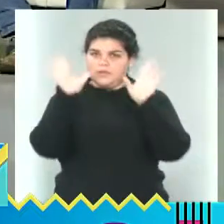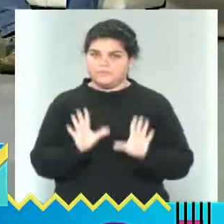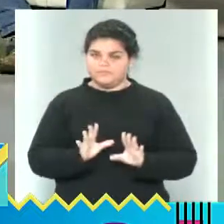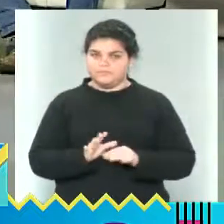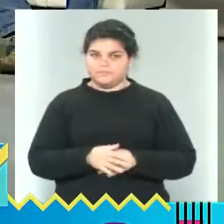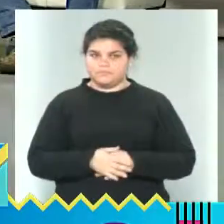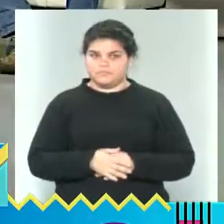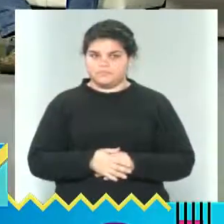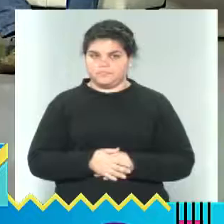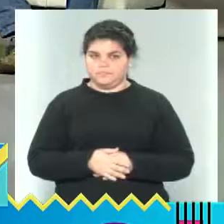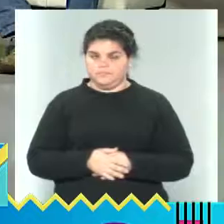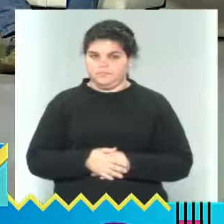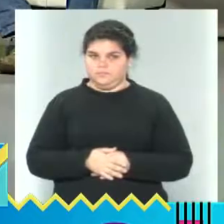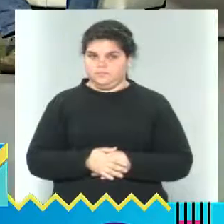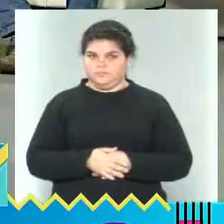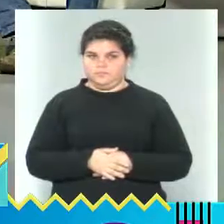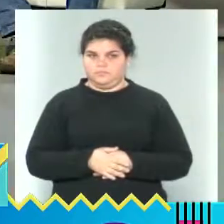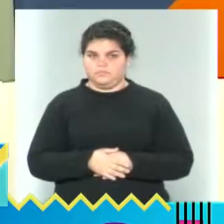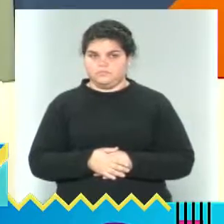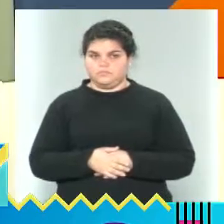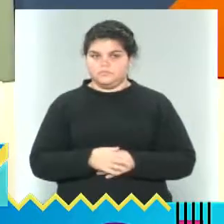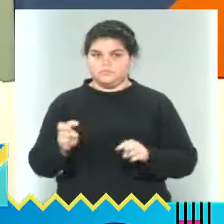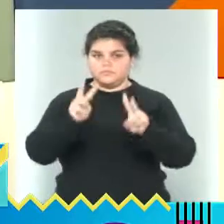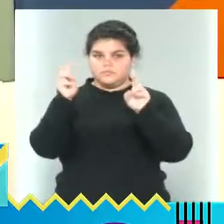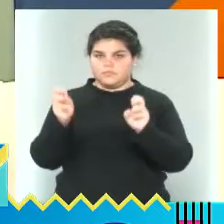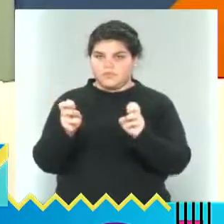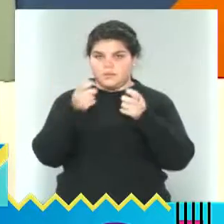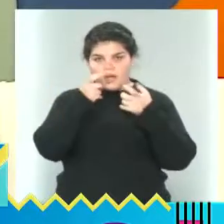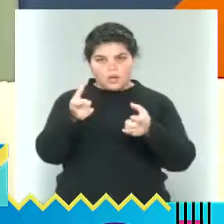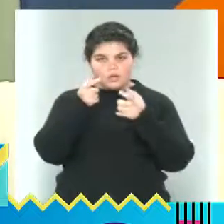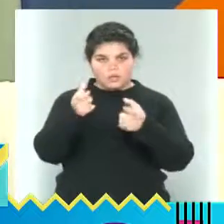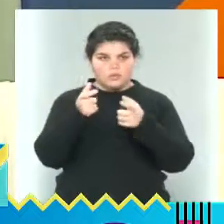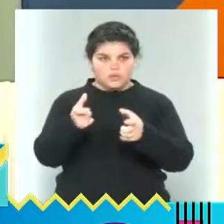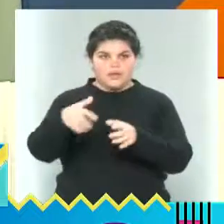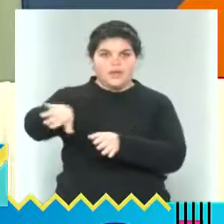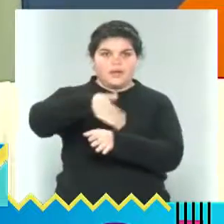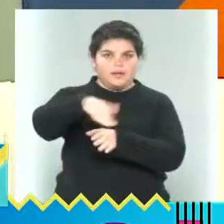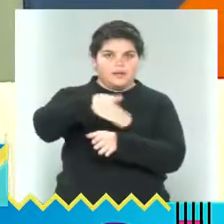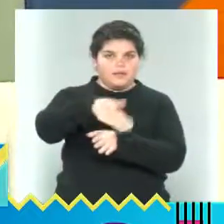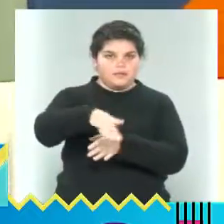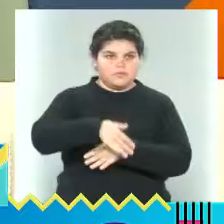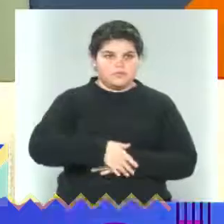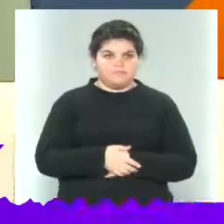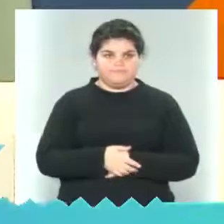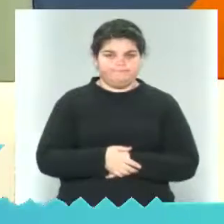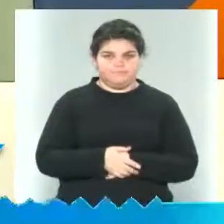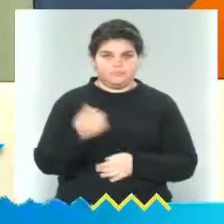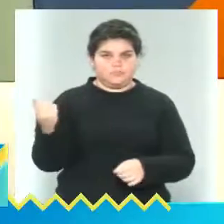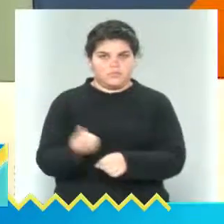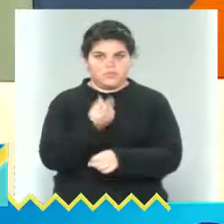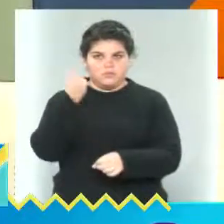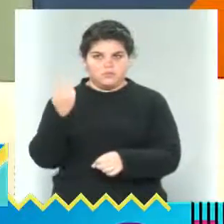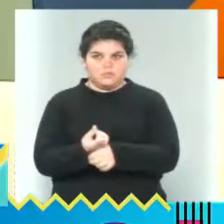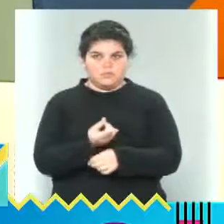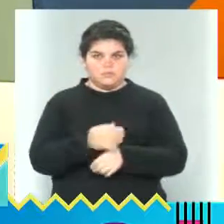Sí, el tema de los controles en la calle es imposible pensar